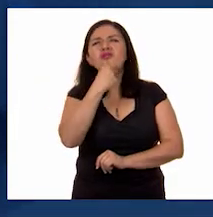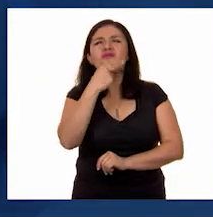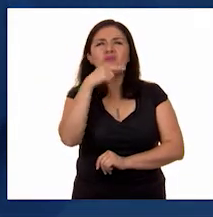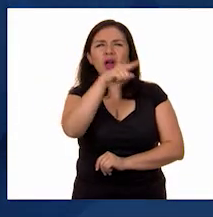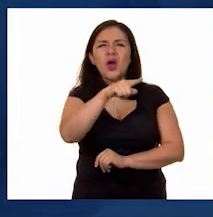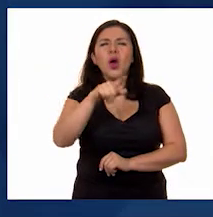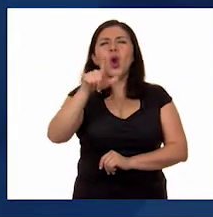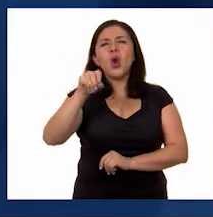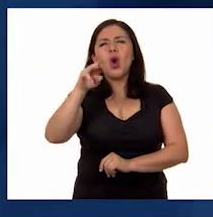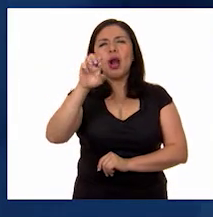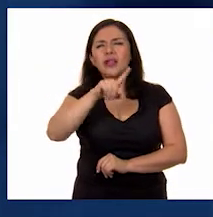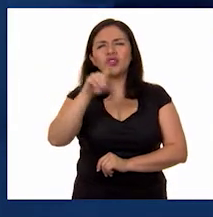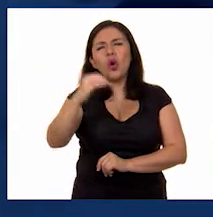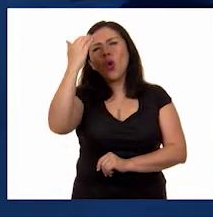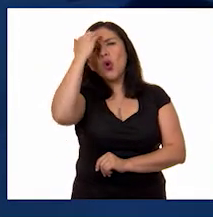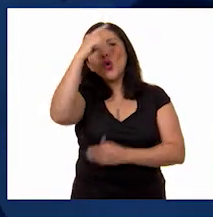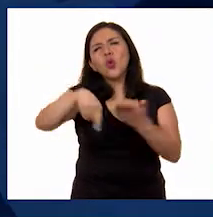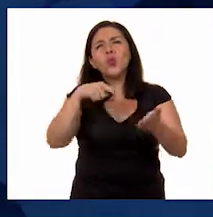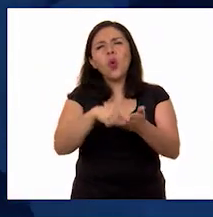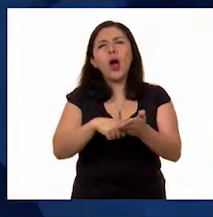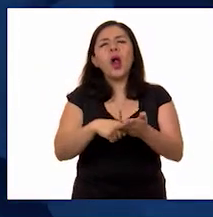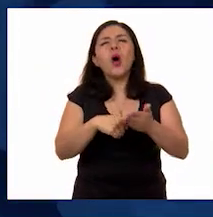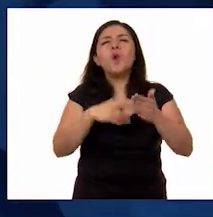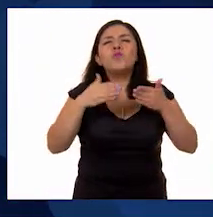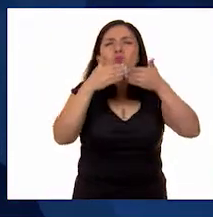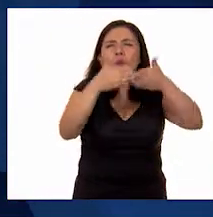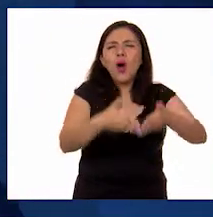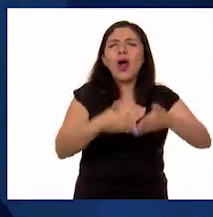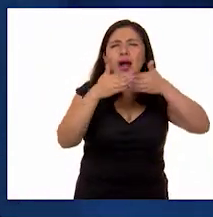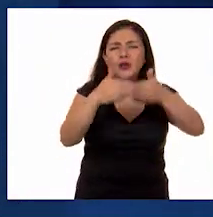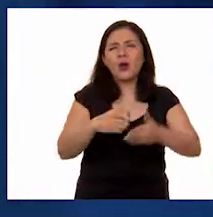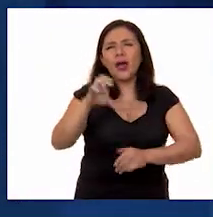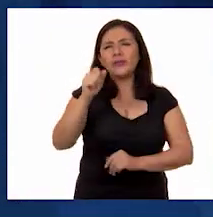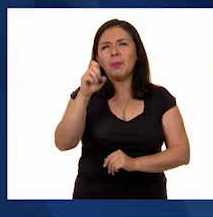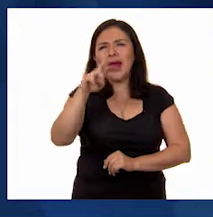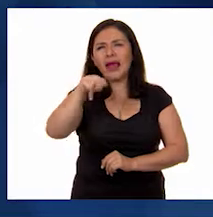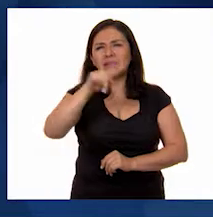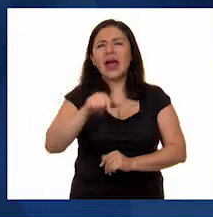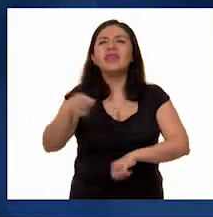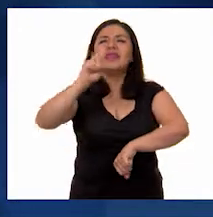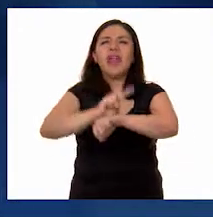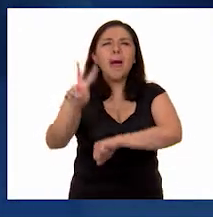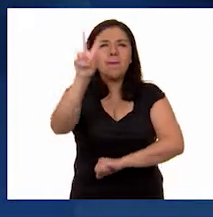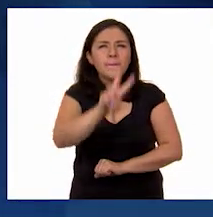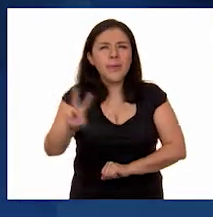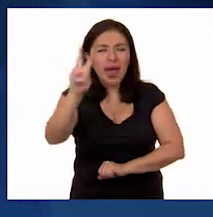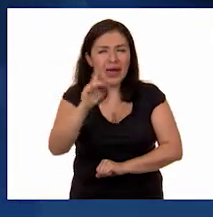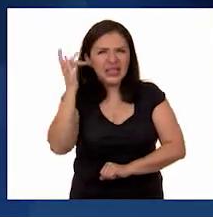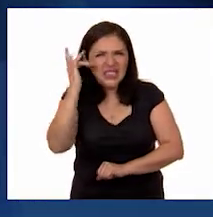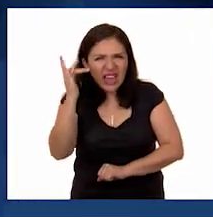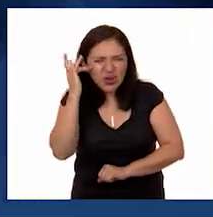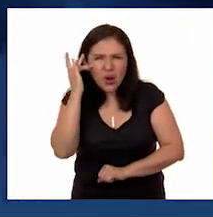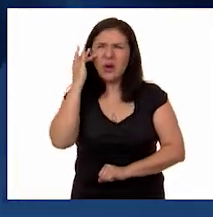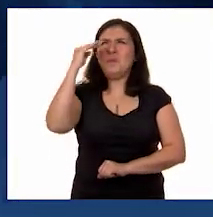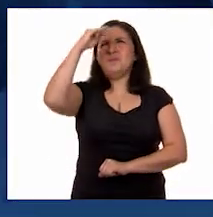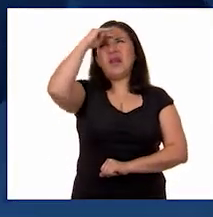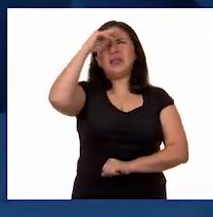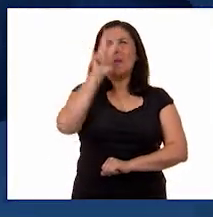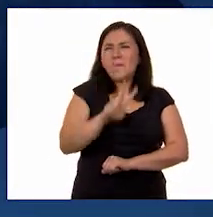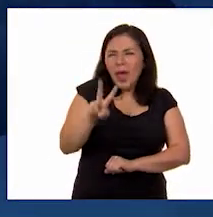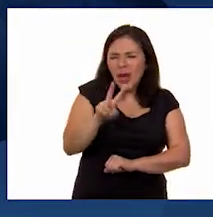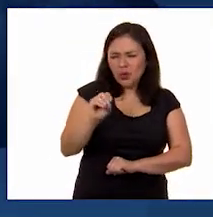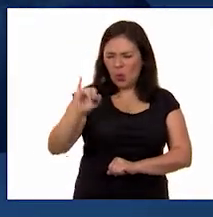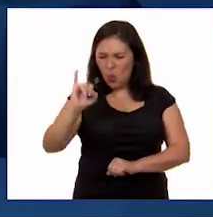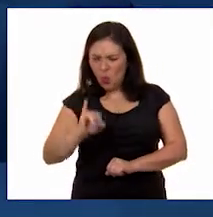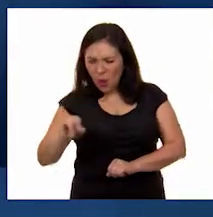Cubilla, lo había conocido en Puerto Esperanza un Viernes Santo. ¿Viernes? Sí, o jueves. El hombre